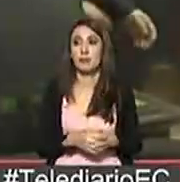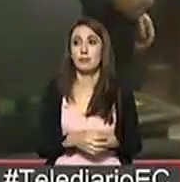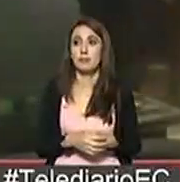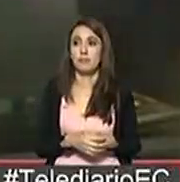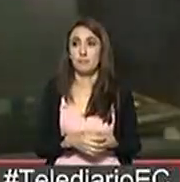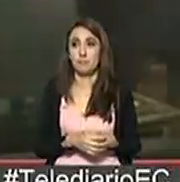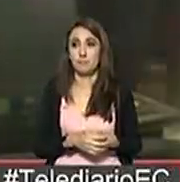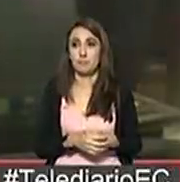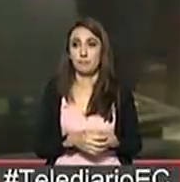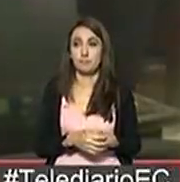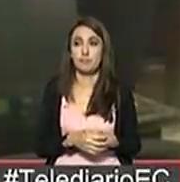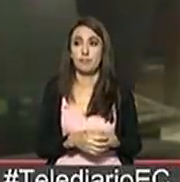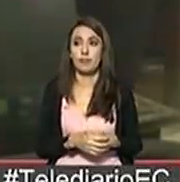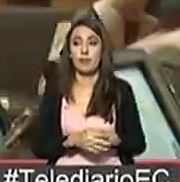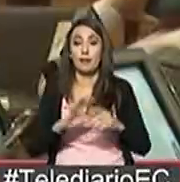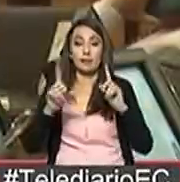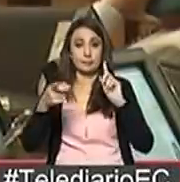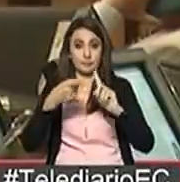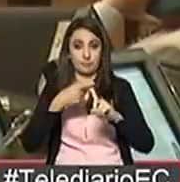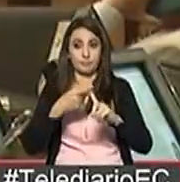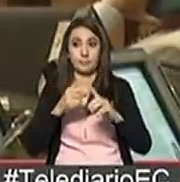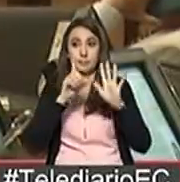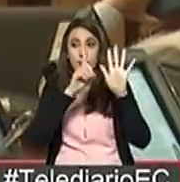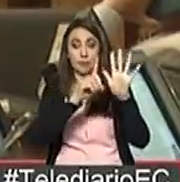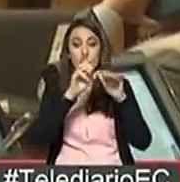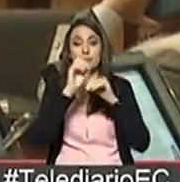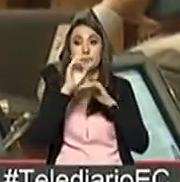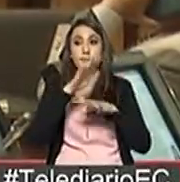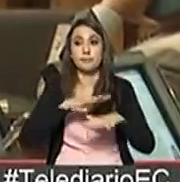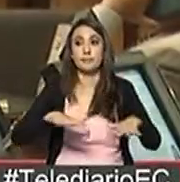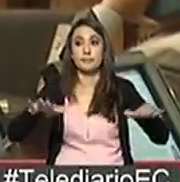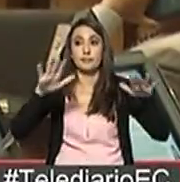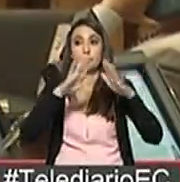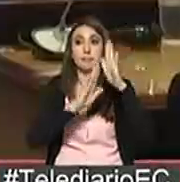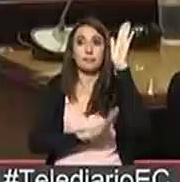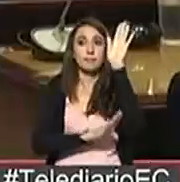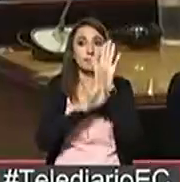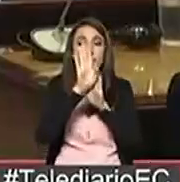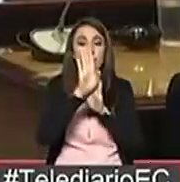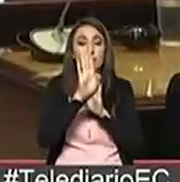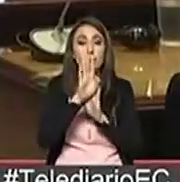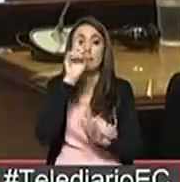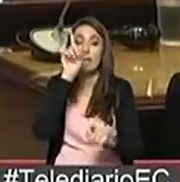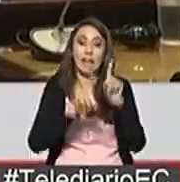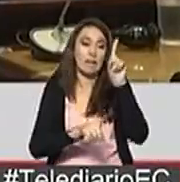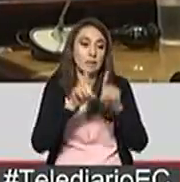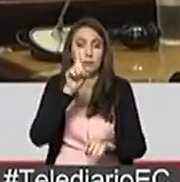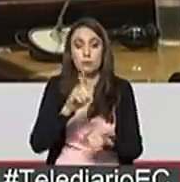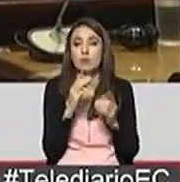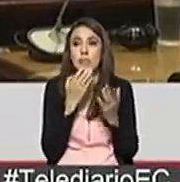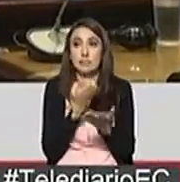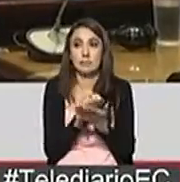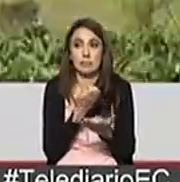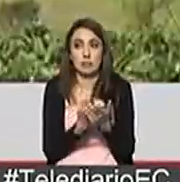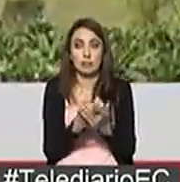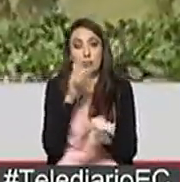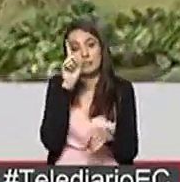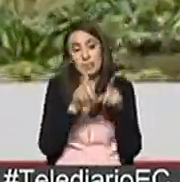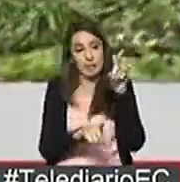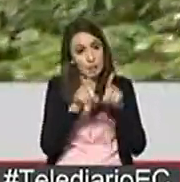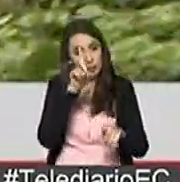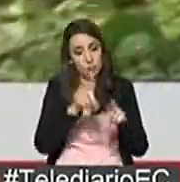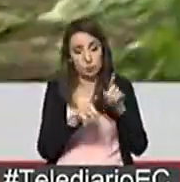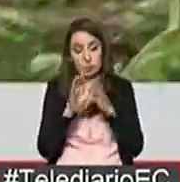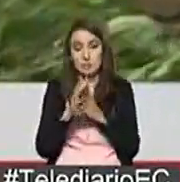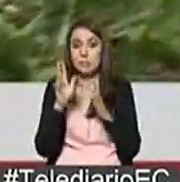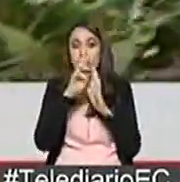Y una de las partes de ese gran todo se centra en el proyecto de ley de crecimiento económico. Son varias medidas que contempla la iniciativa y que apuntan